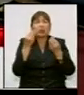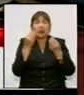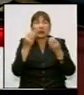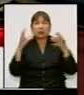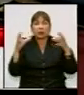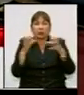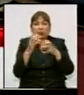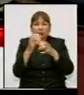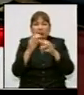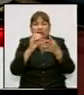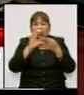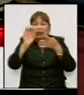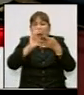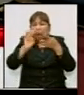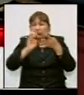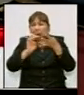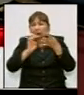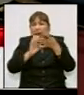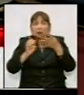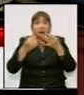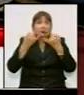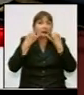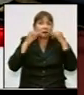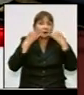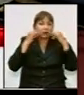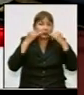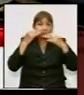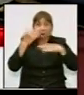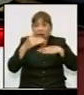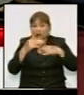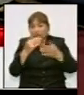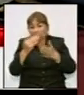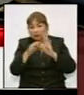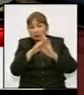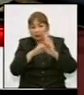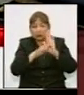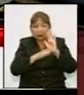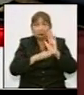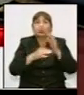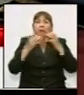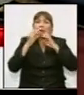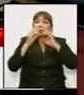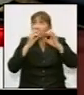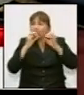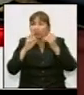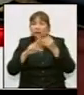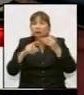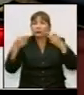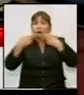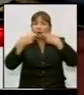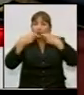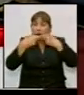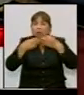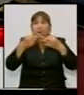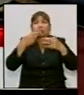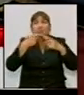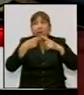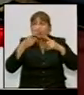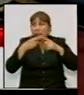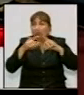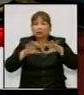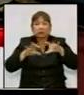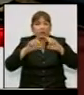conjunto de infraestructuras de tecnología e información, red, centro de comunicaciones, infraestructura de red, etcétera,